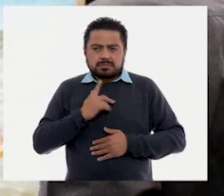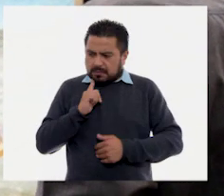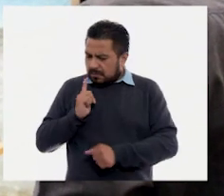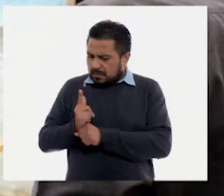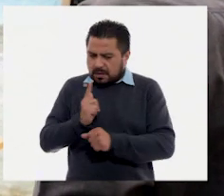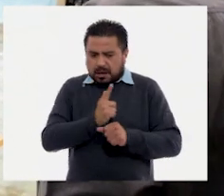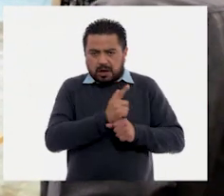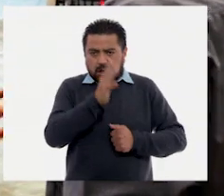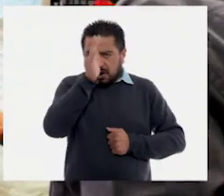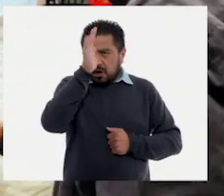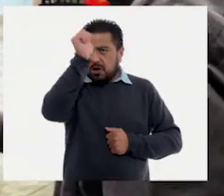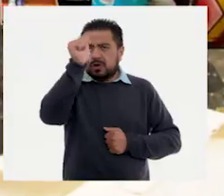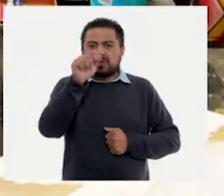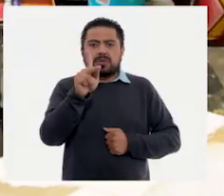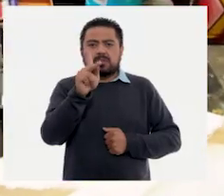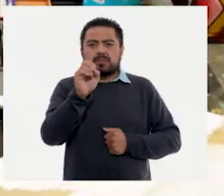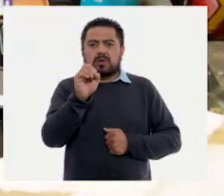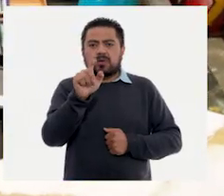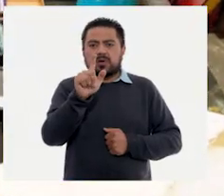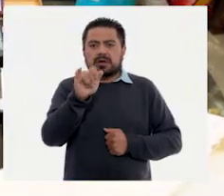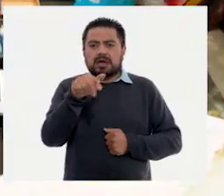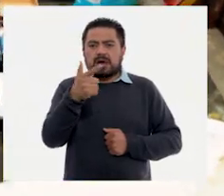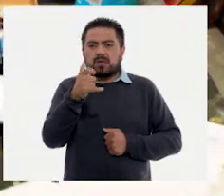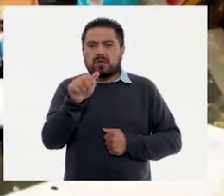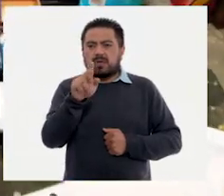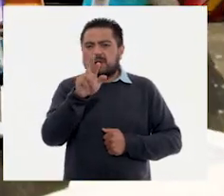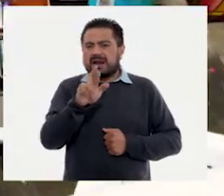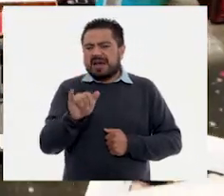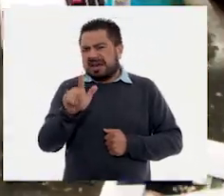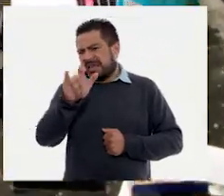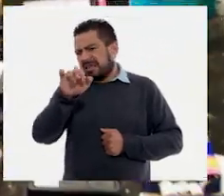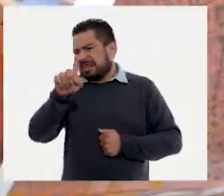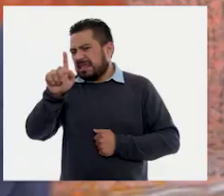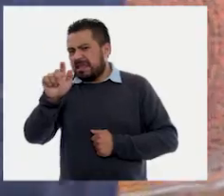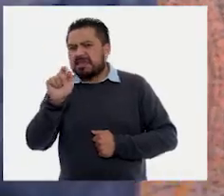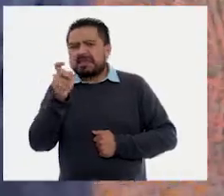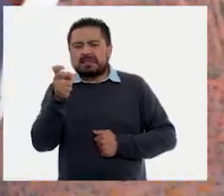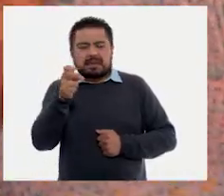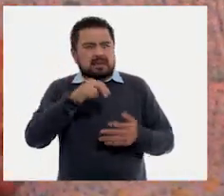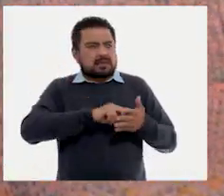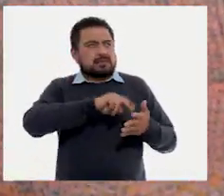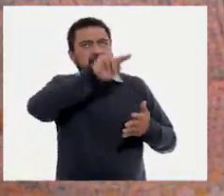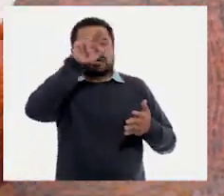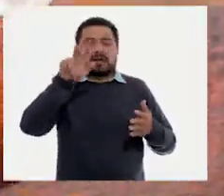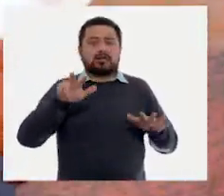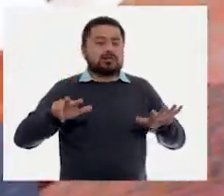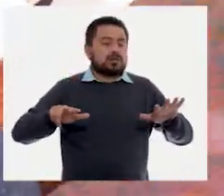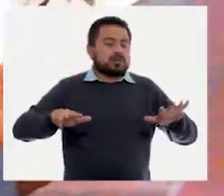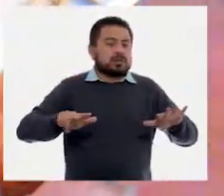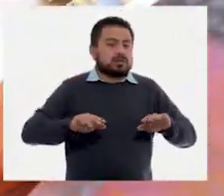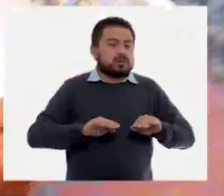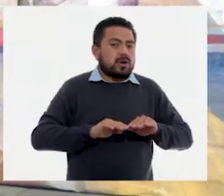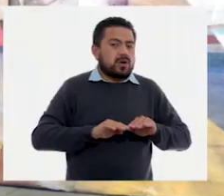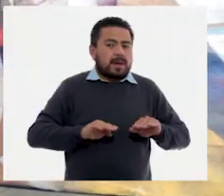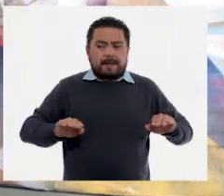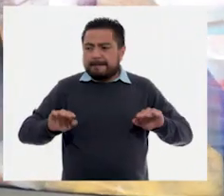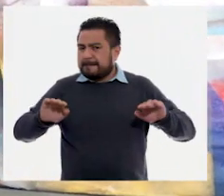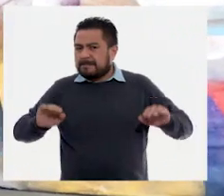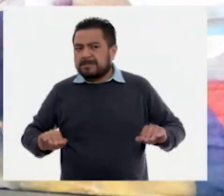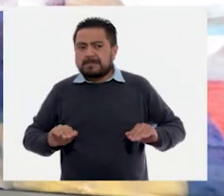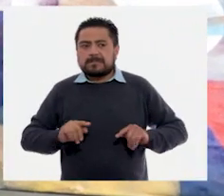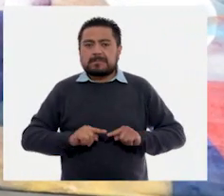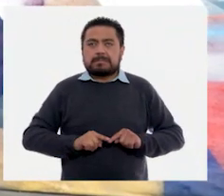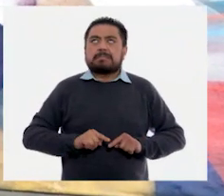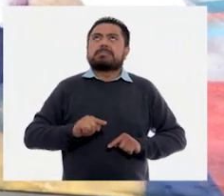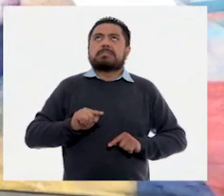el concepto de la poliangularidad, porque es un mural de 18 metros no es tan